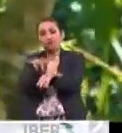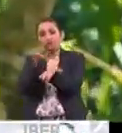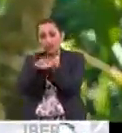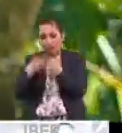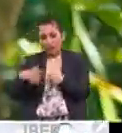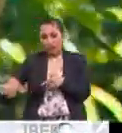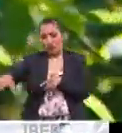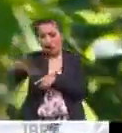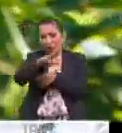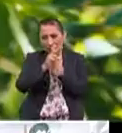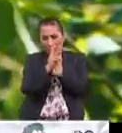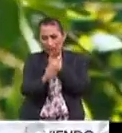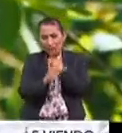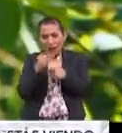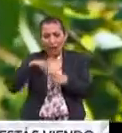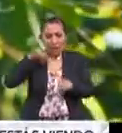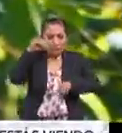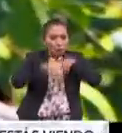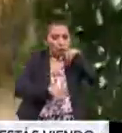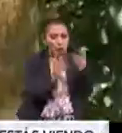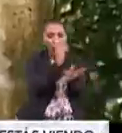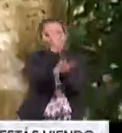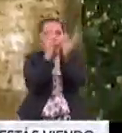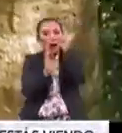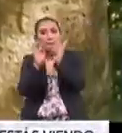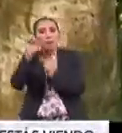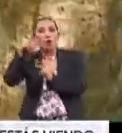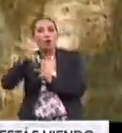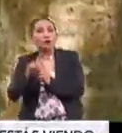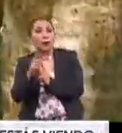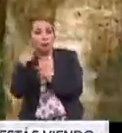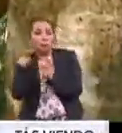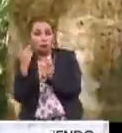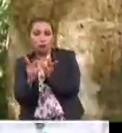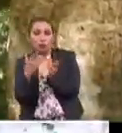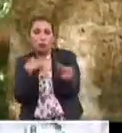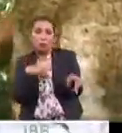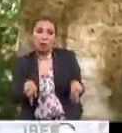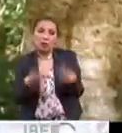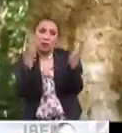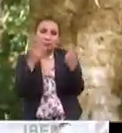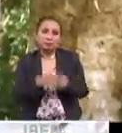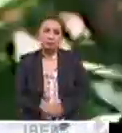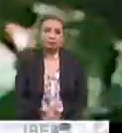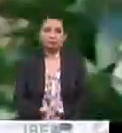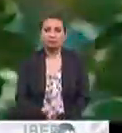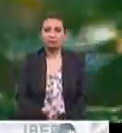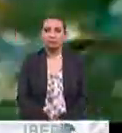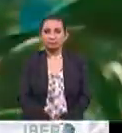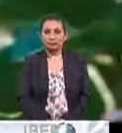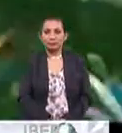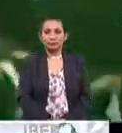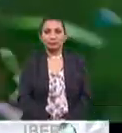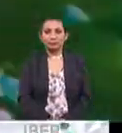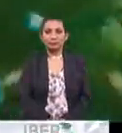los habitantes del país a plantar árboles de Bong como un cultivo comercial.